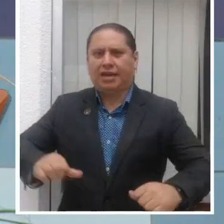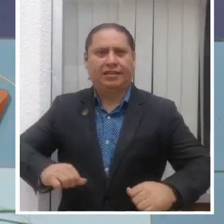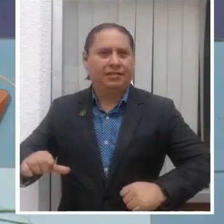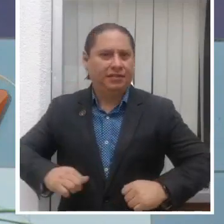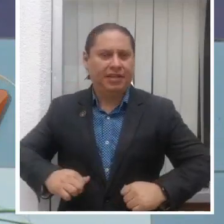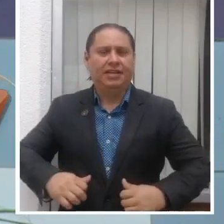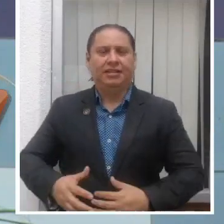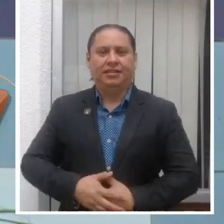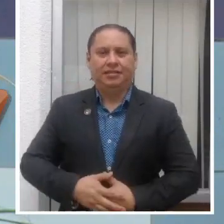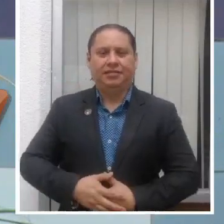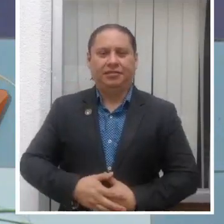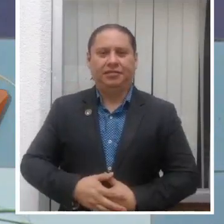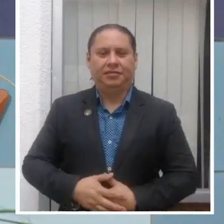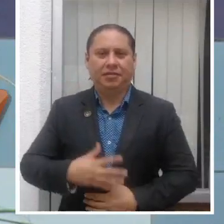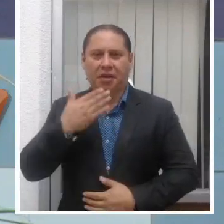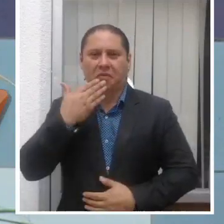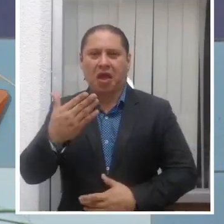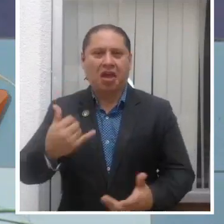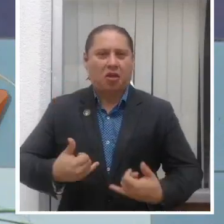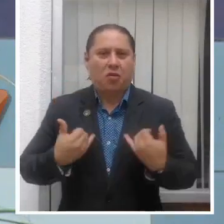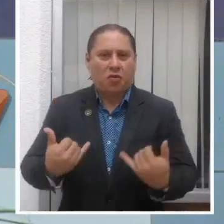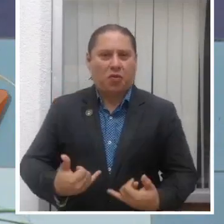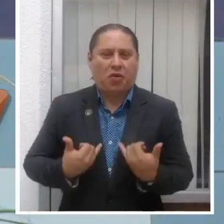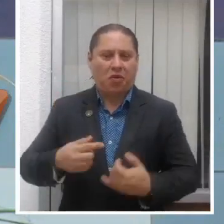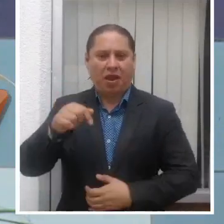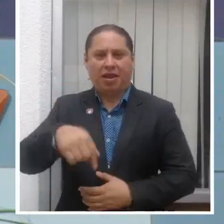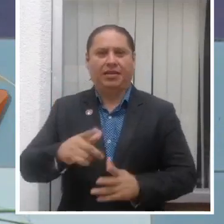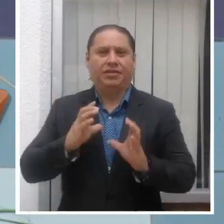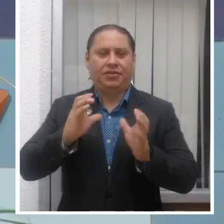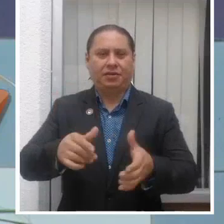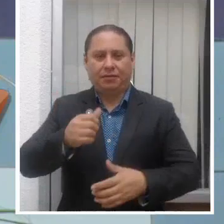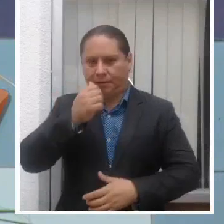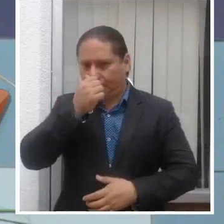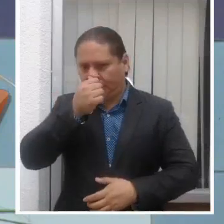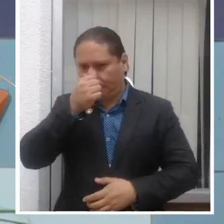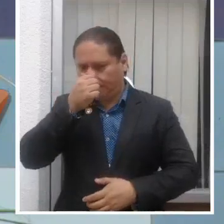conmigo para el bien de la juventud de Chiapas.